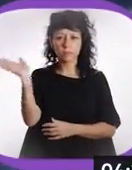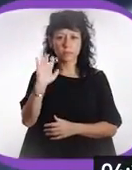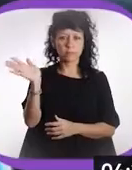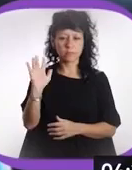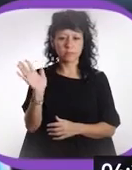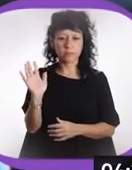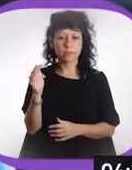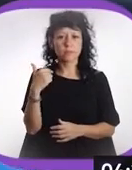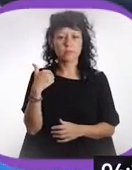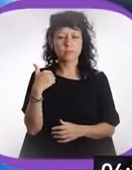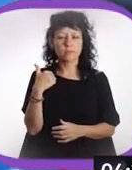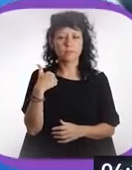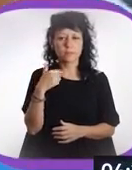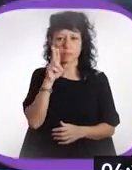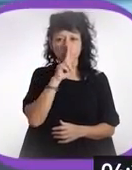Sage.